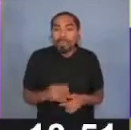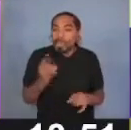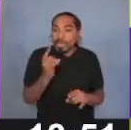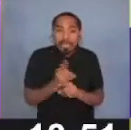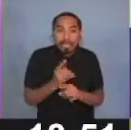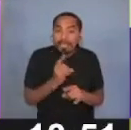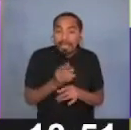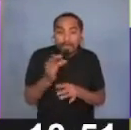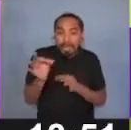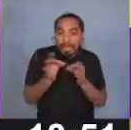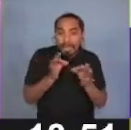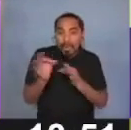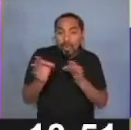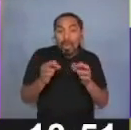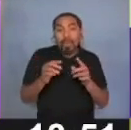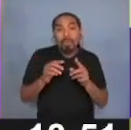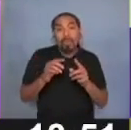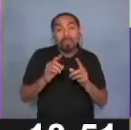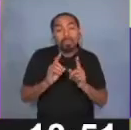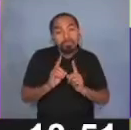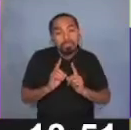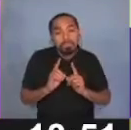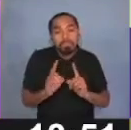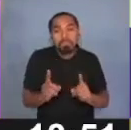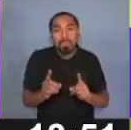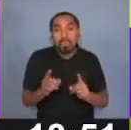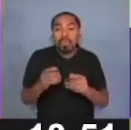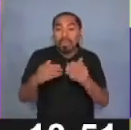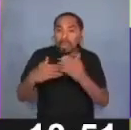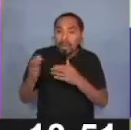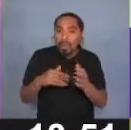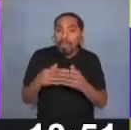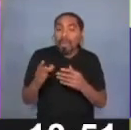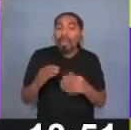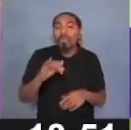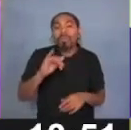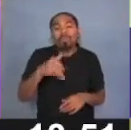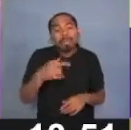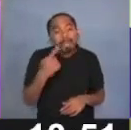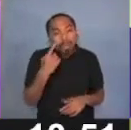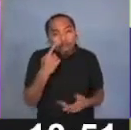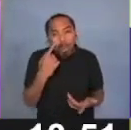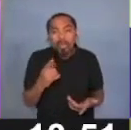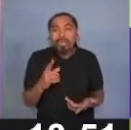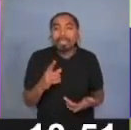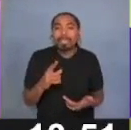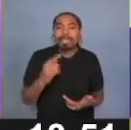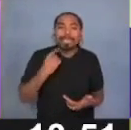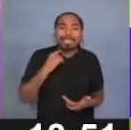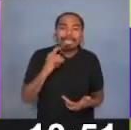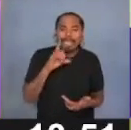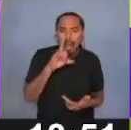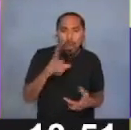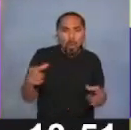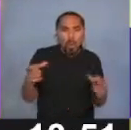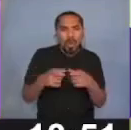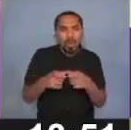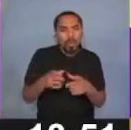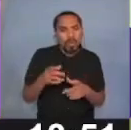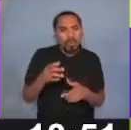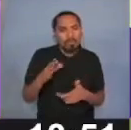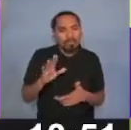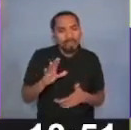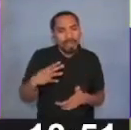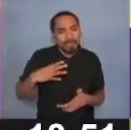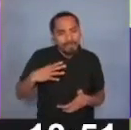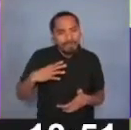siempre estamos dialogando con los docentes. No solo está bien, está establecida la fecha paritaria, pero lo saben todos, digamos, no hay ningún inconveniente en encontrarnos en